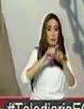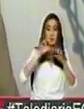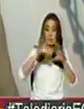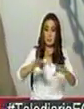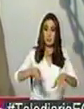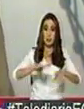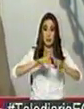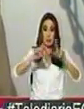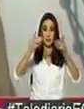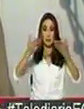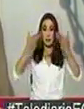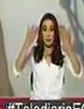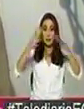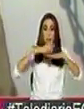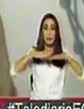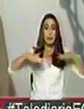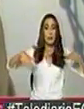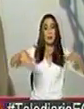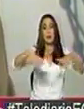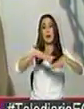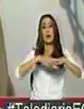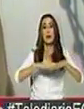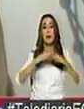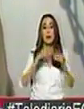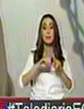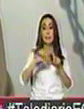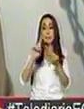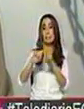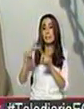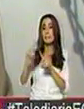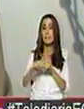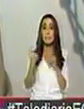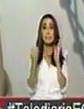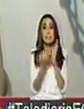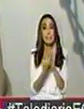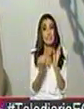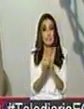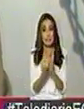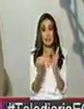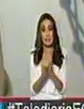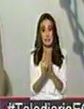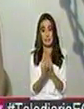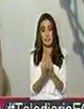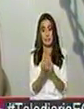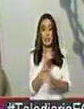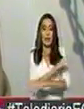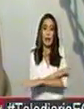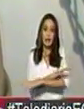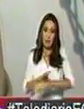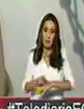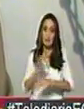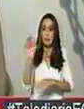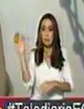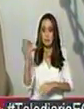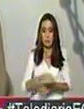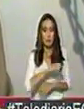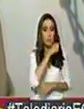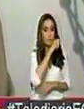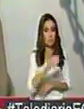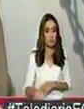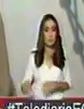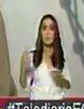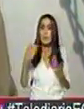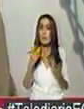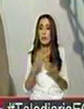de diferentes pueblos y nacionalidades. Ajá. Que los compañeros indígenas y campesinos, afros de Montubios, que han radicado aquí en